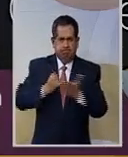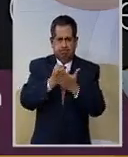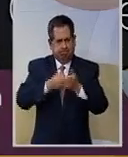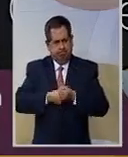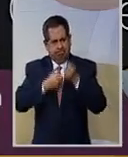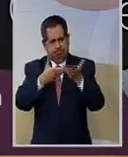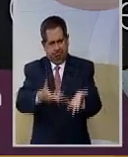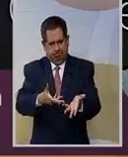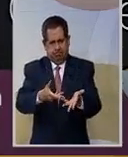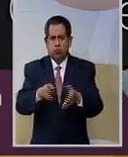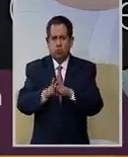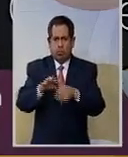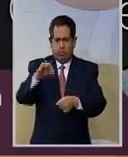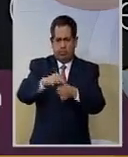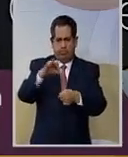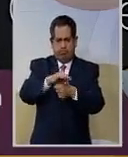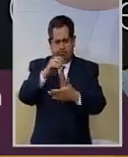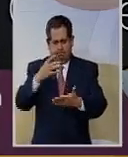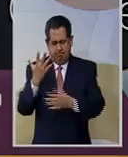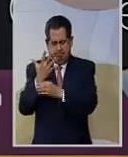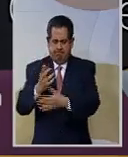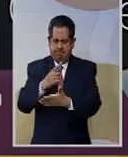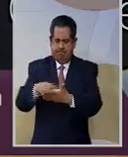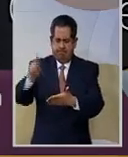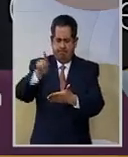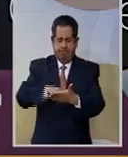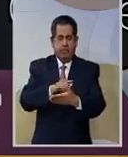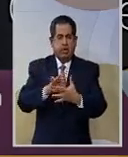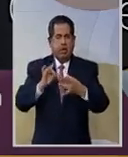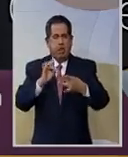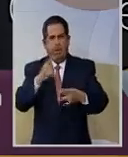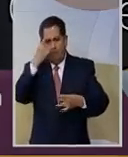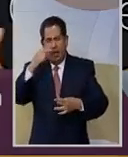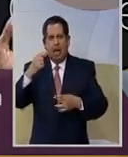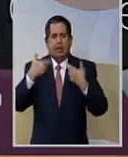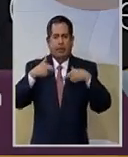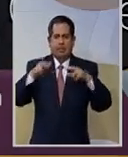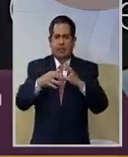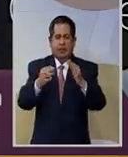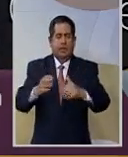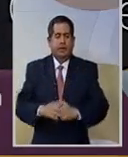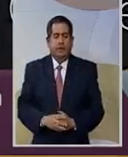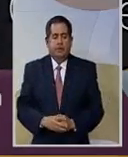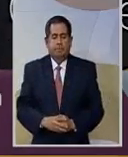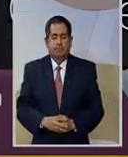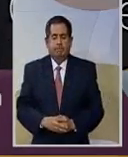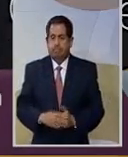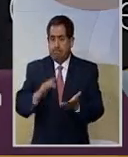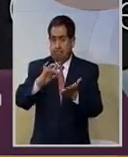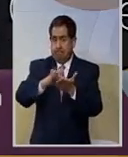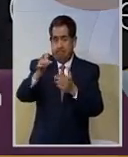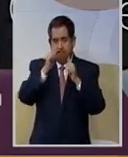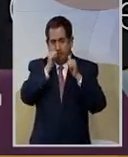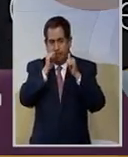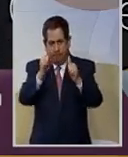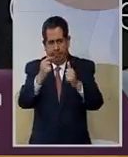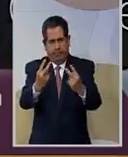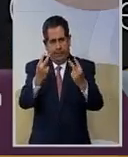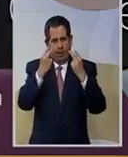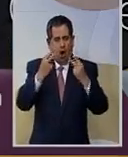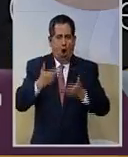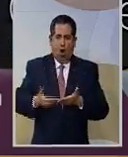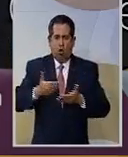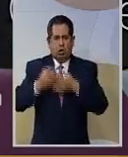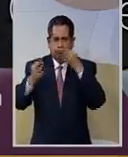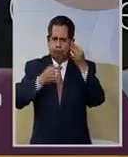quede registrada ante el voto para que usted elija a su representante popular. Le doy las gracias por habernos acompañado en